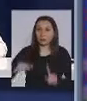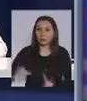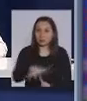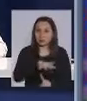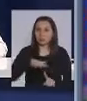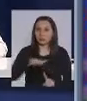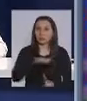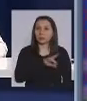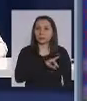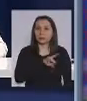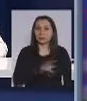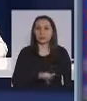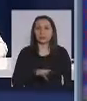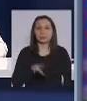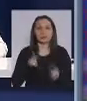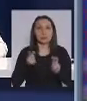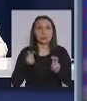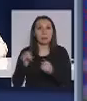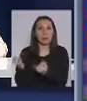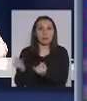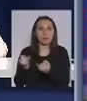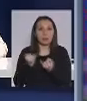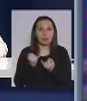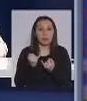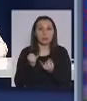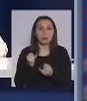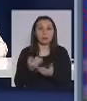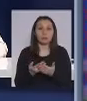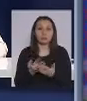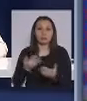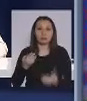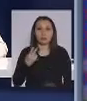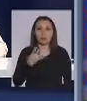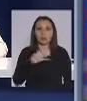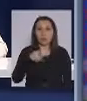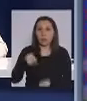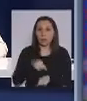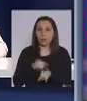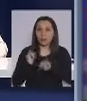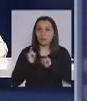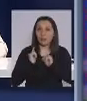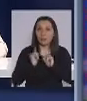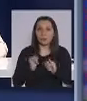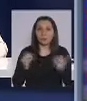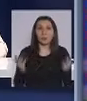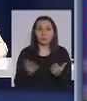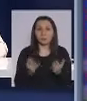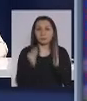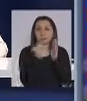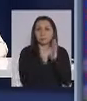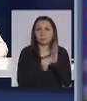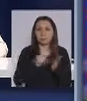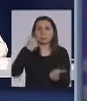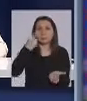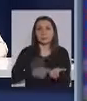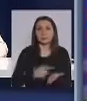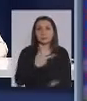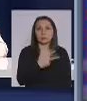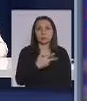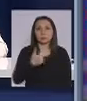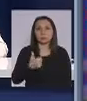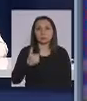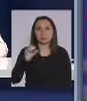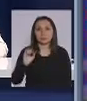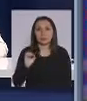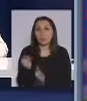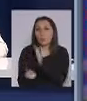de nuestro país, de acuerdo a los casos reportados en las últimas 24 horas, podemos informar que se reportaron 1.860